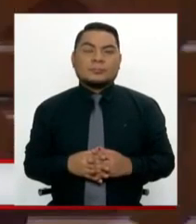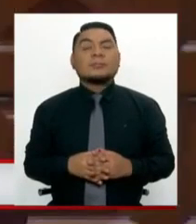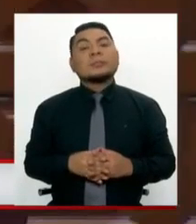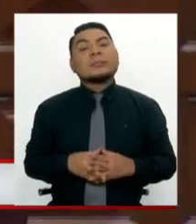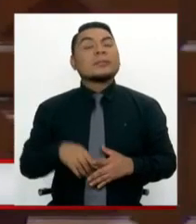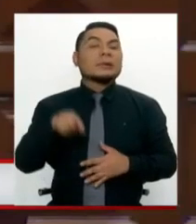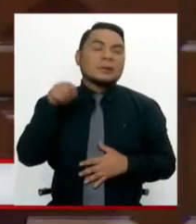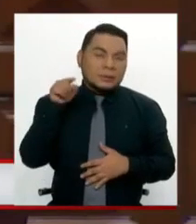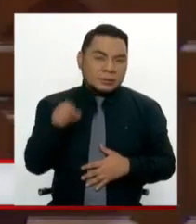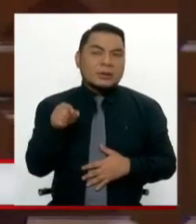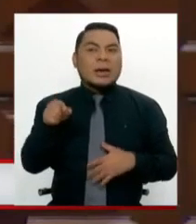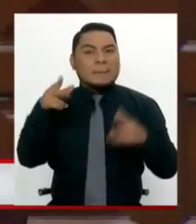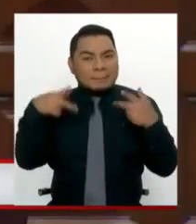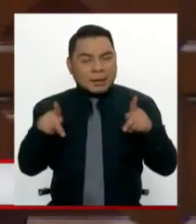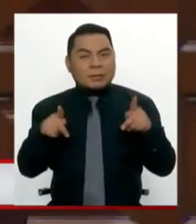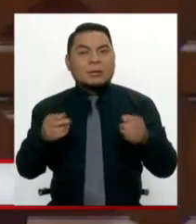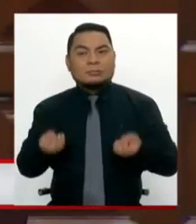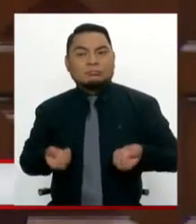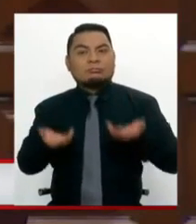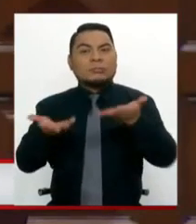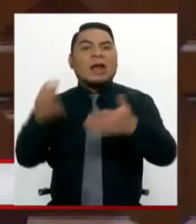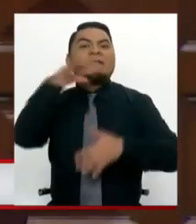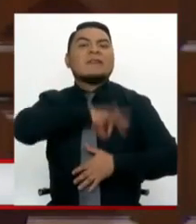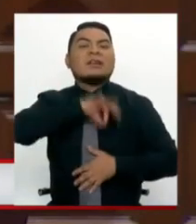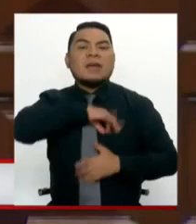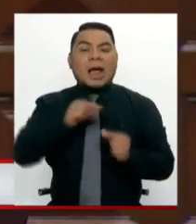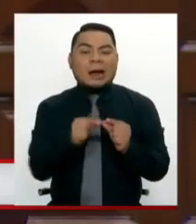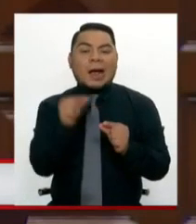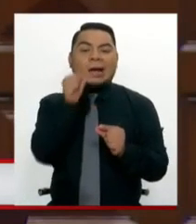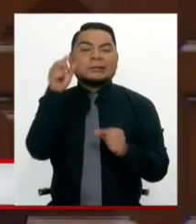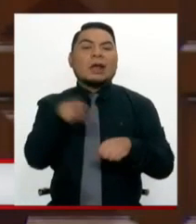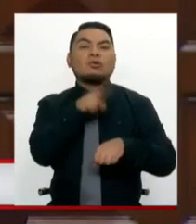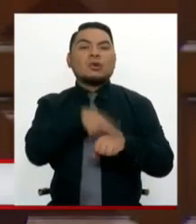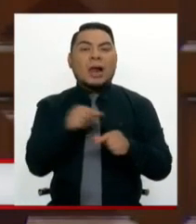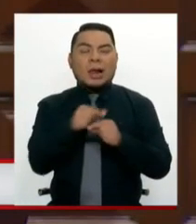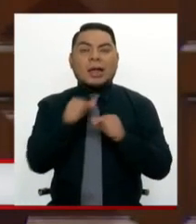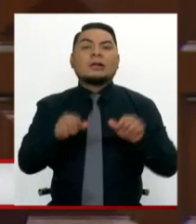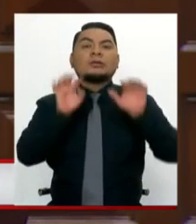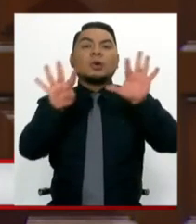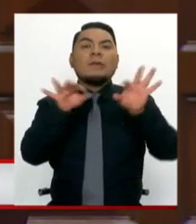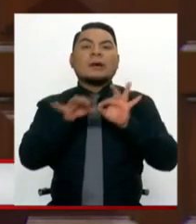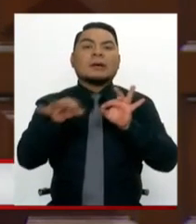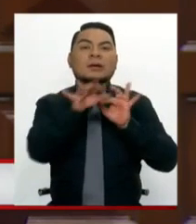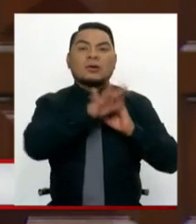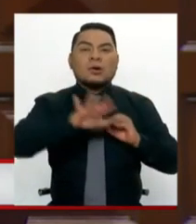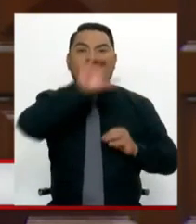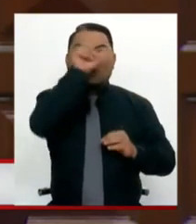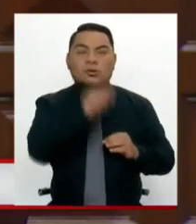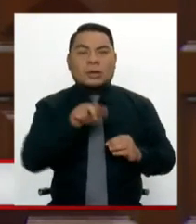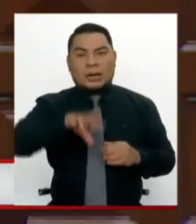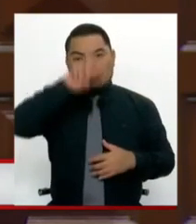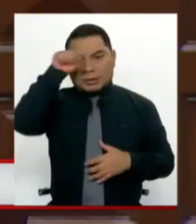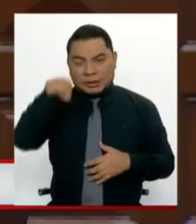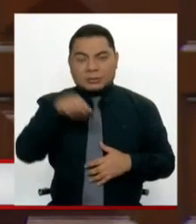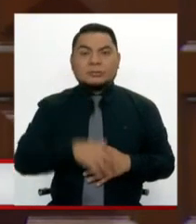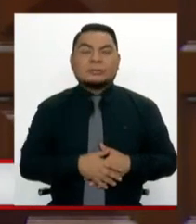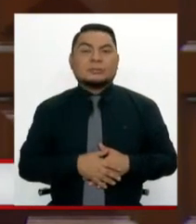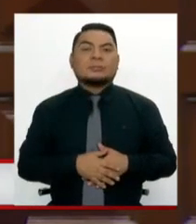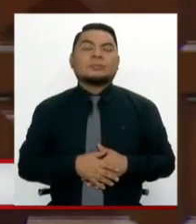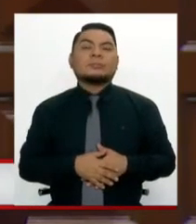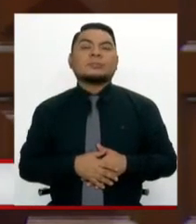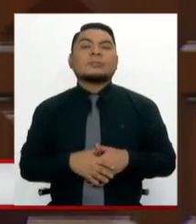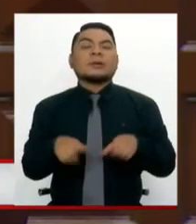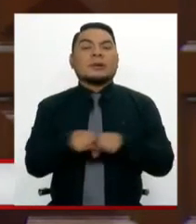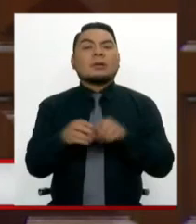Esto nos permitirá llevar los beneficios del gas natural a las nuevas regiones del país. Electrificación rural.